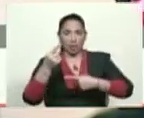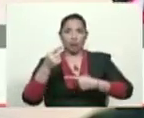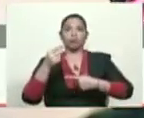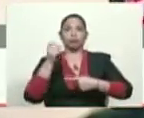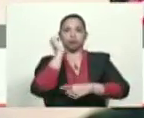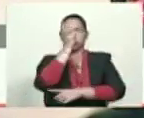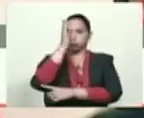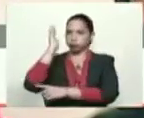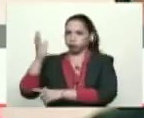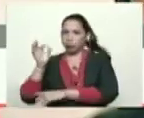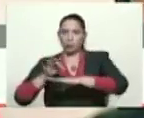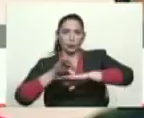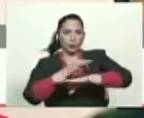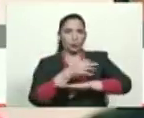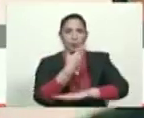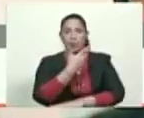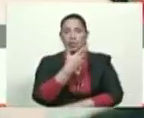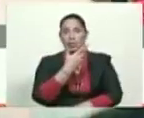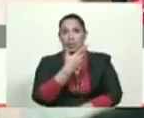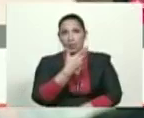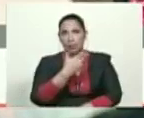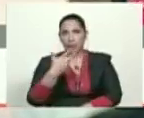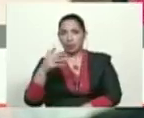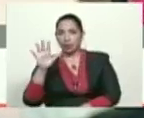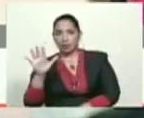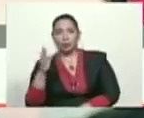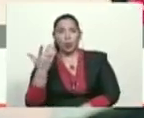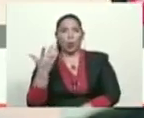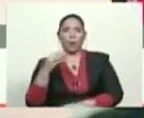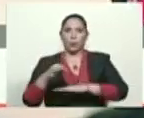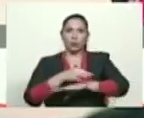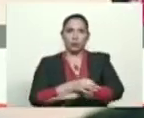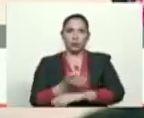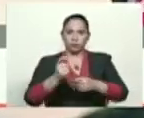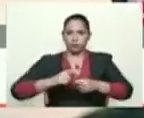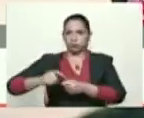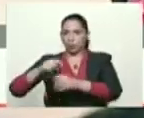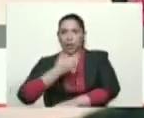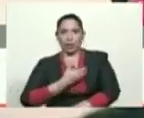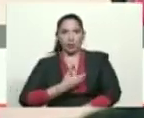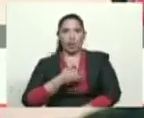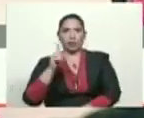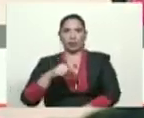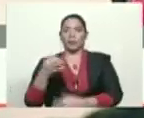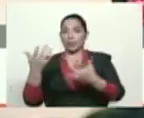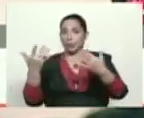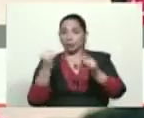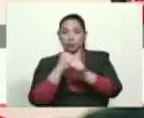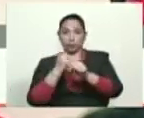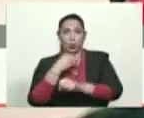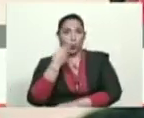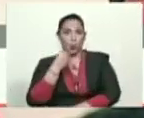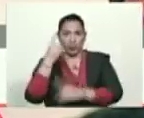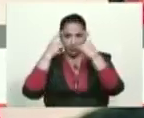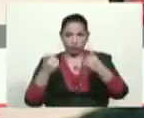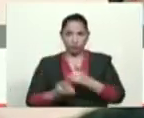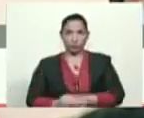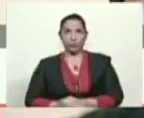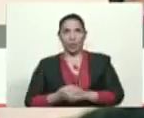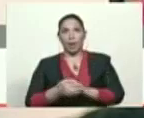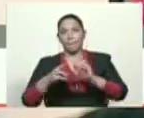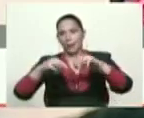municipal en estos 62 municipios con nuestros alcaldes para la incorporación de mano de obra calificada también de jóvenes profesionales arquitectos